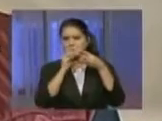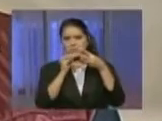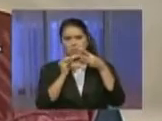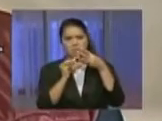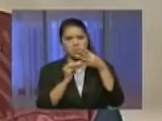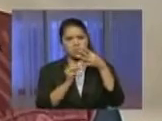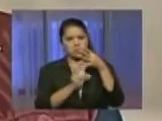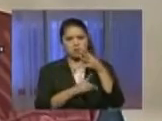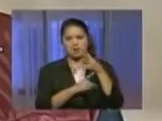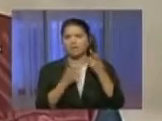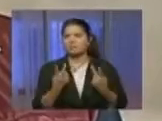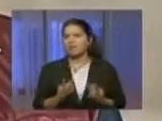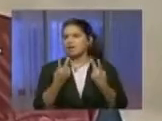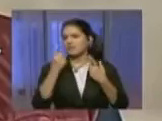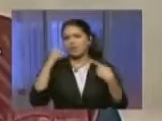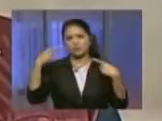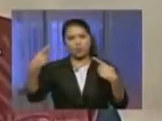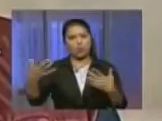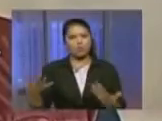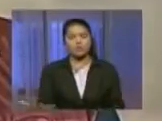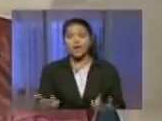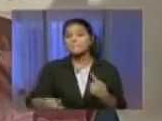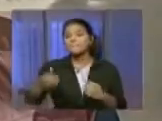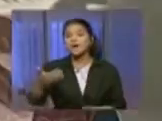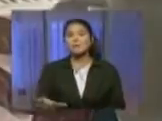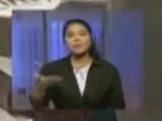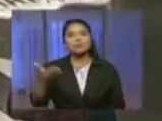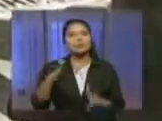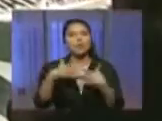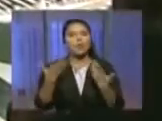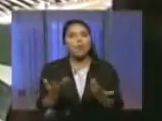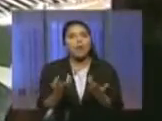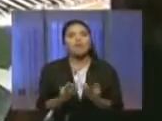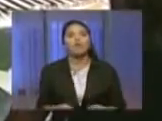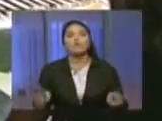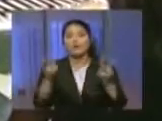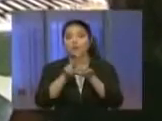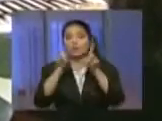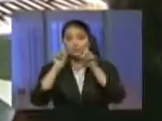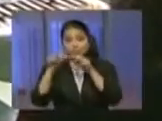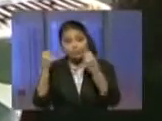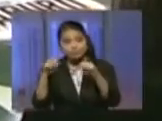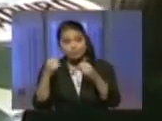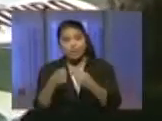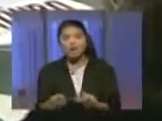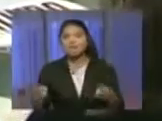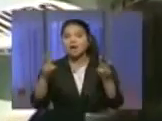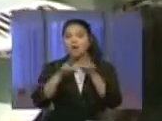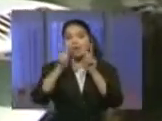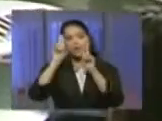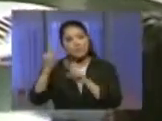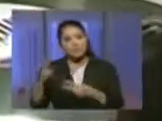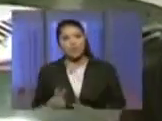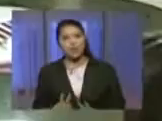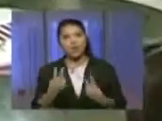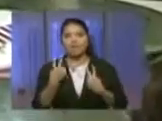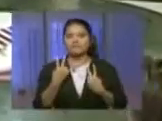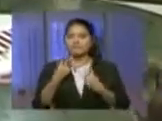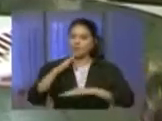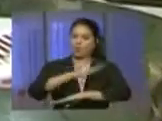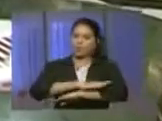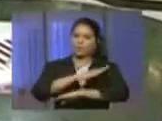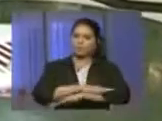de elementos de la vida diaria la más importante los valores que uno pueda desarrollar el valor respeto a la vida comportamiento